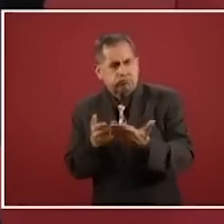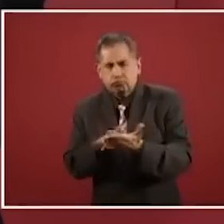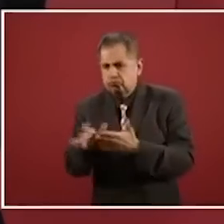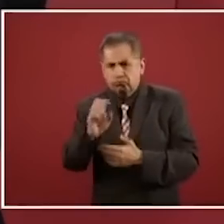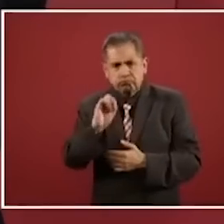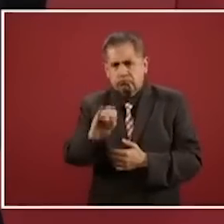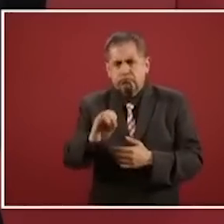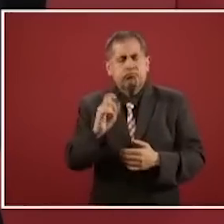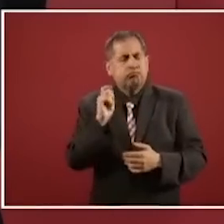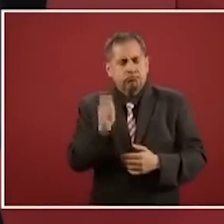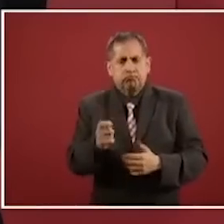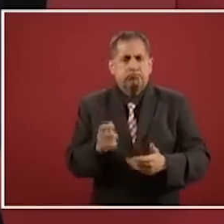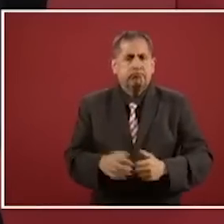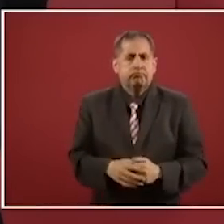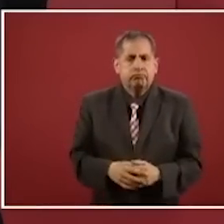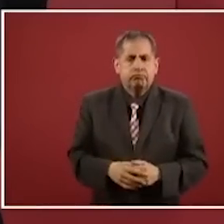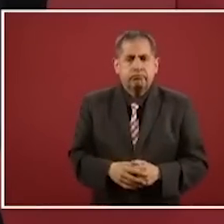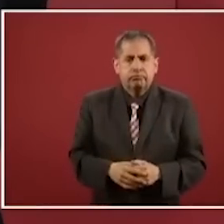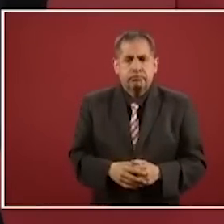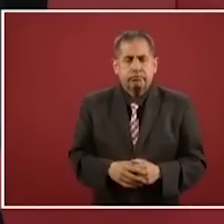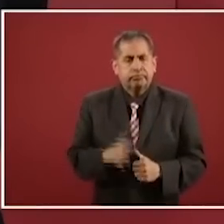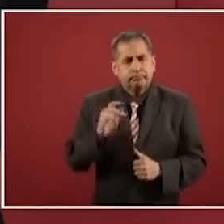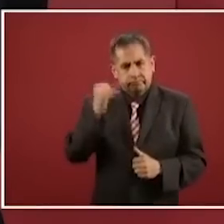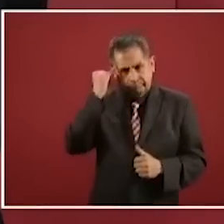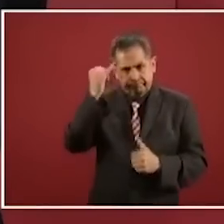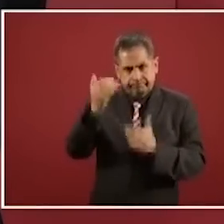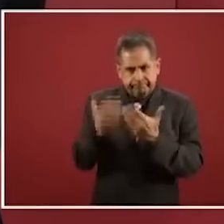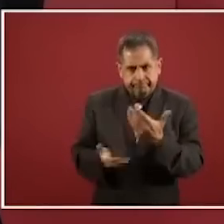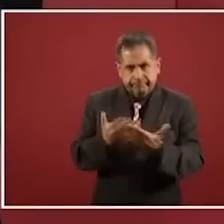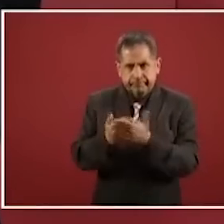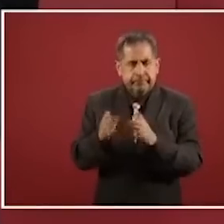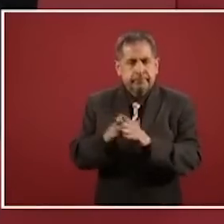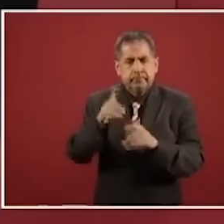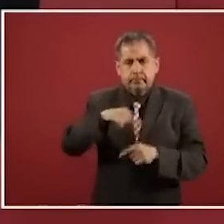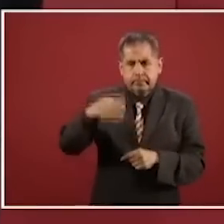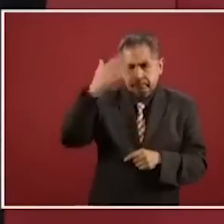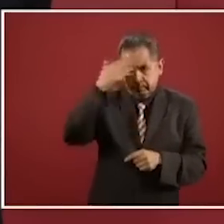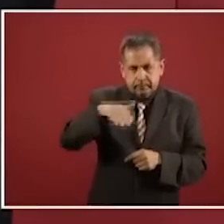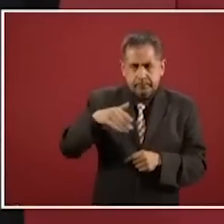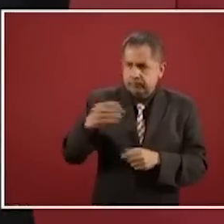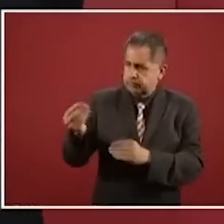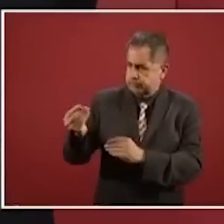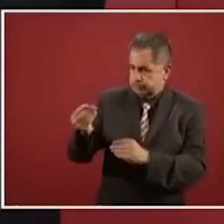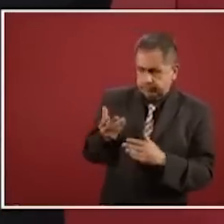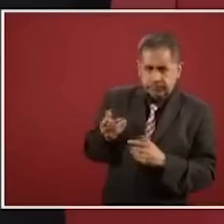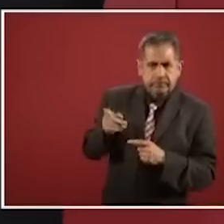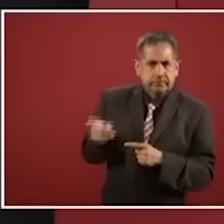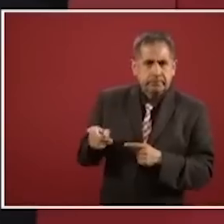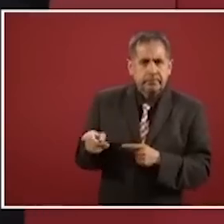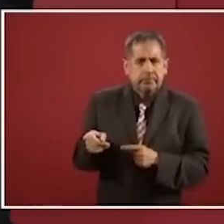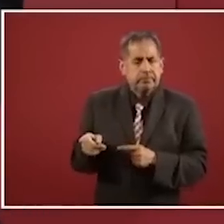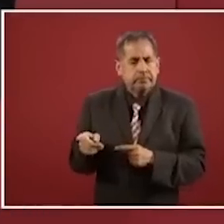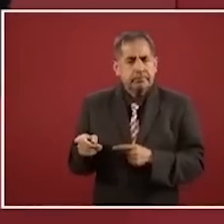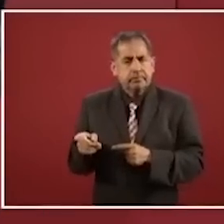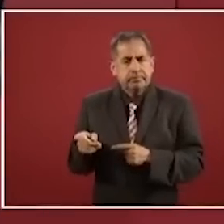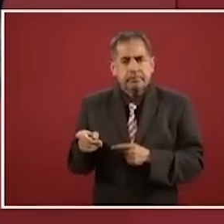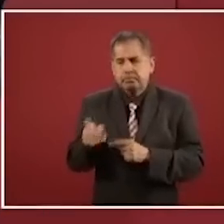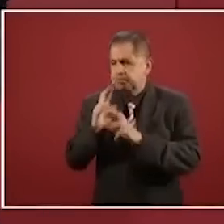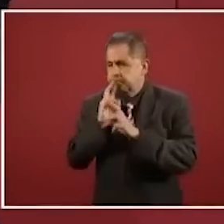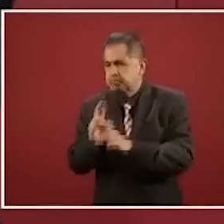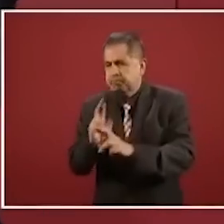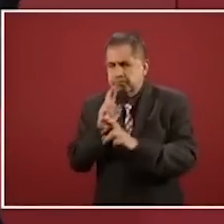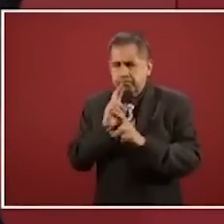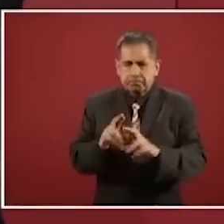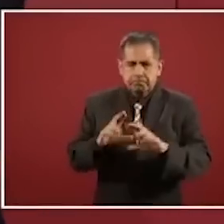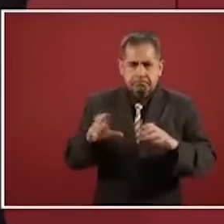y se está planteando, como ustedes saben, que ya recibimos lo que es el resultado de